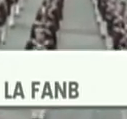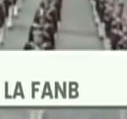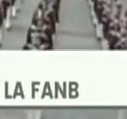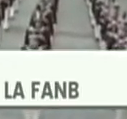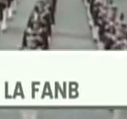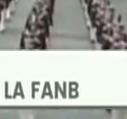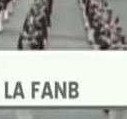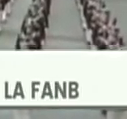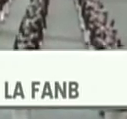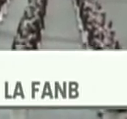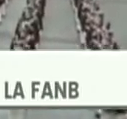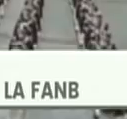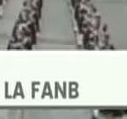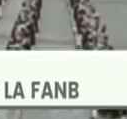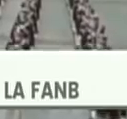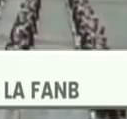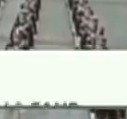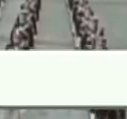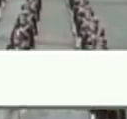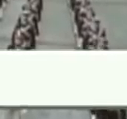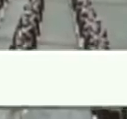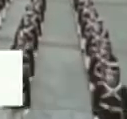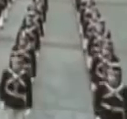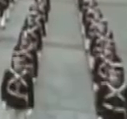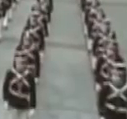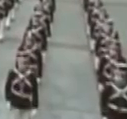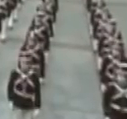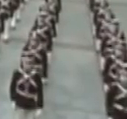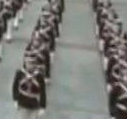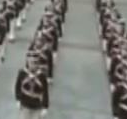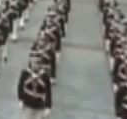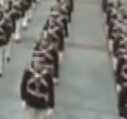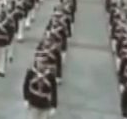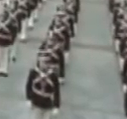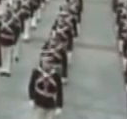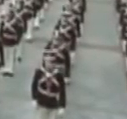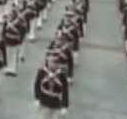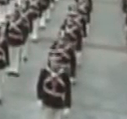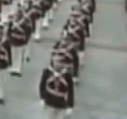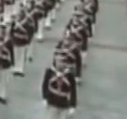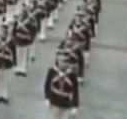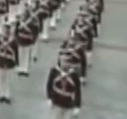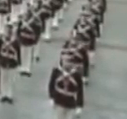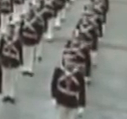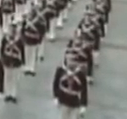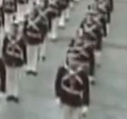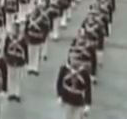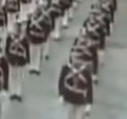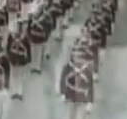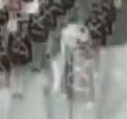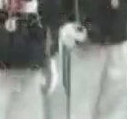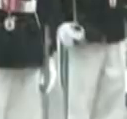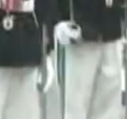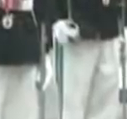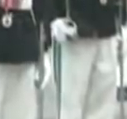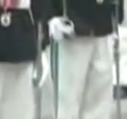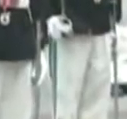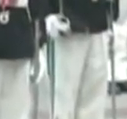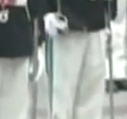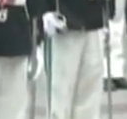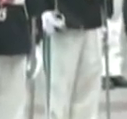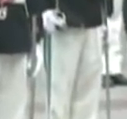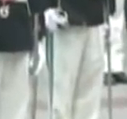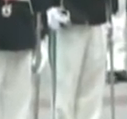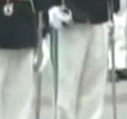enviado un mensaje de moral en alto el combate a los nuevos comandantes con estas imágenes desde el patio de honor